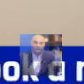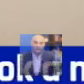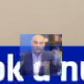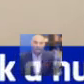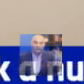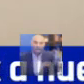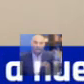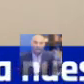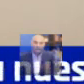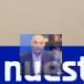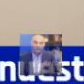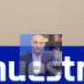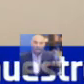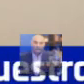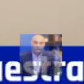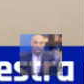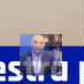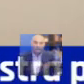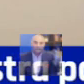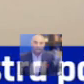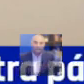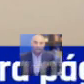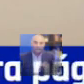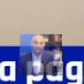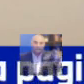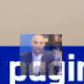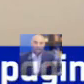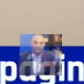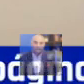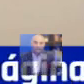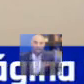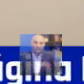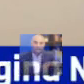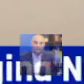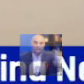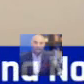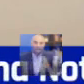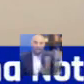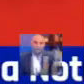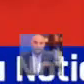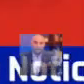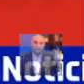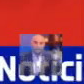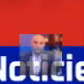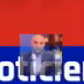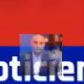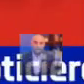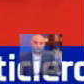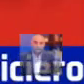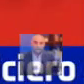en Regeneración MX y para que te sigan en redes sociales, maestro. Claro que sí, querido público.